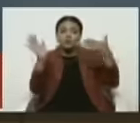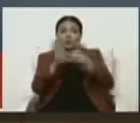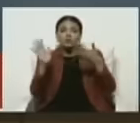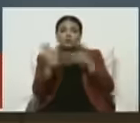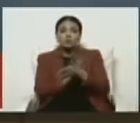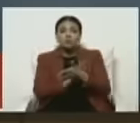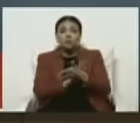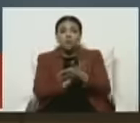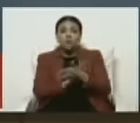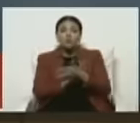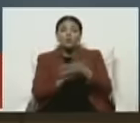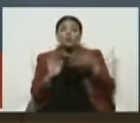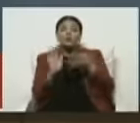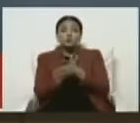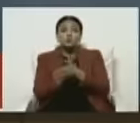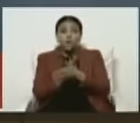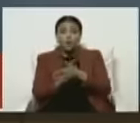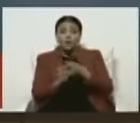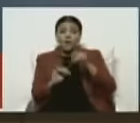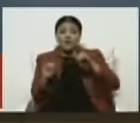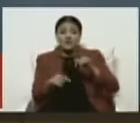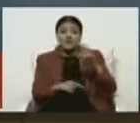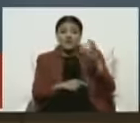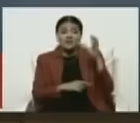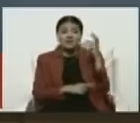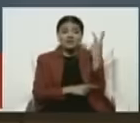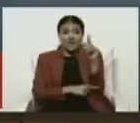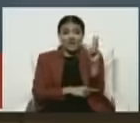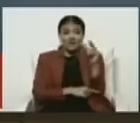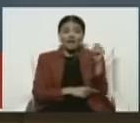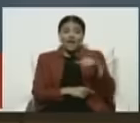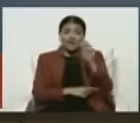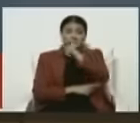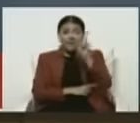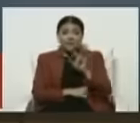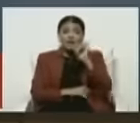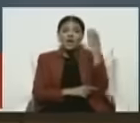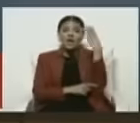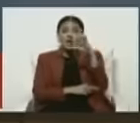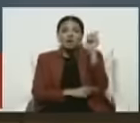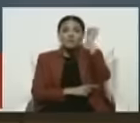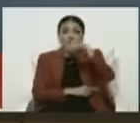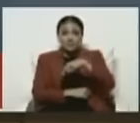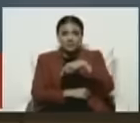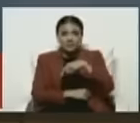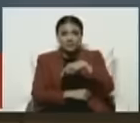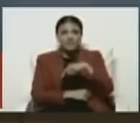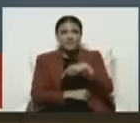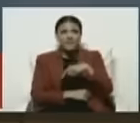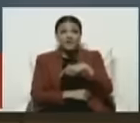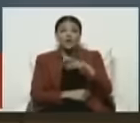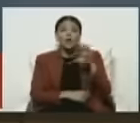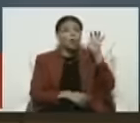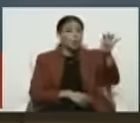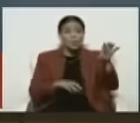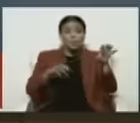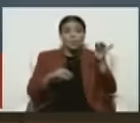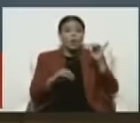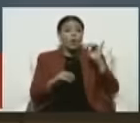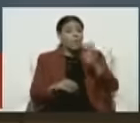organizada de Venezuela y el de Colombia, más el director de Asuntos Internacionales de Venezuela y la directora de